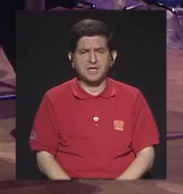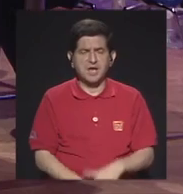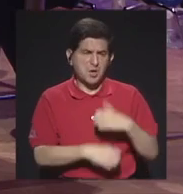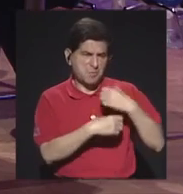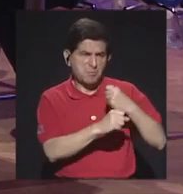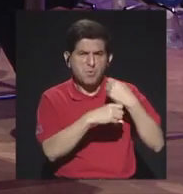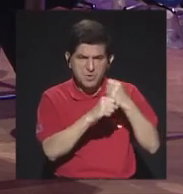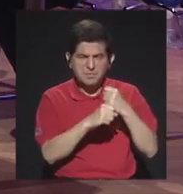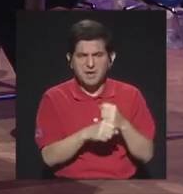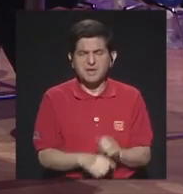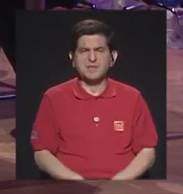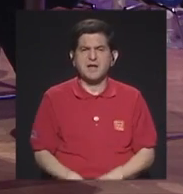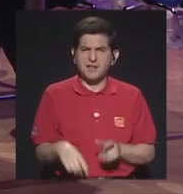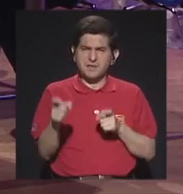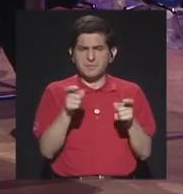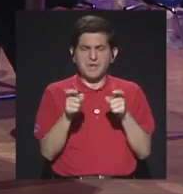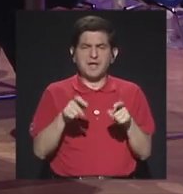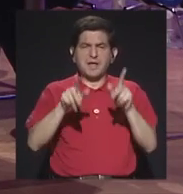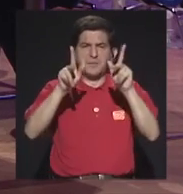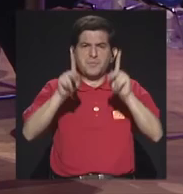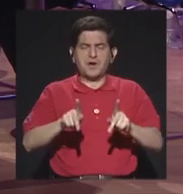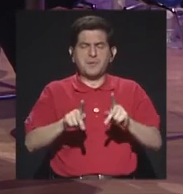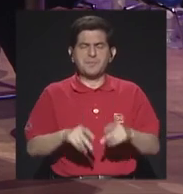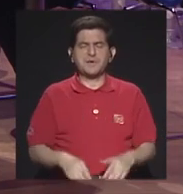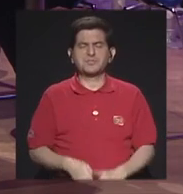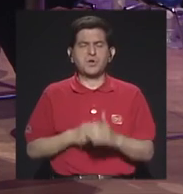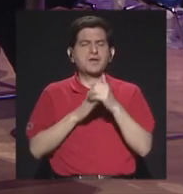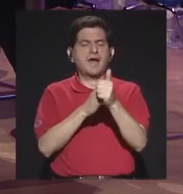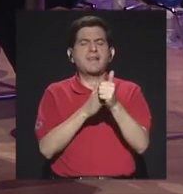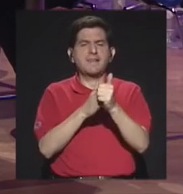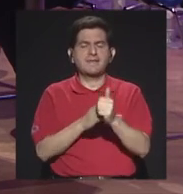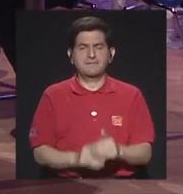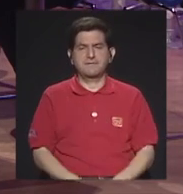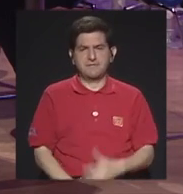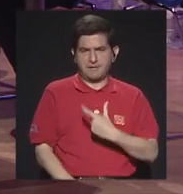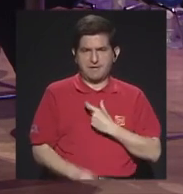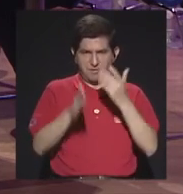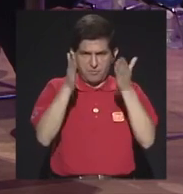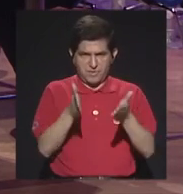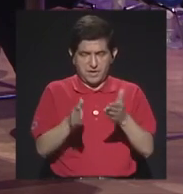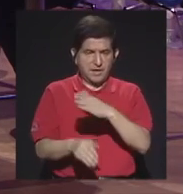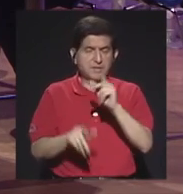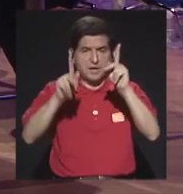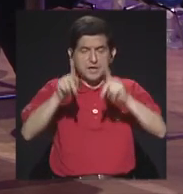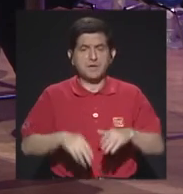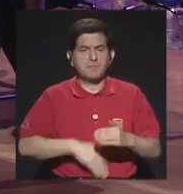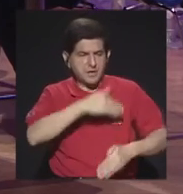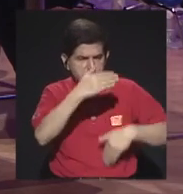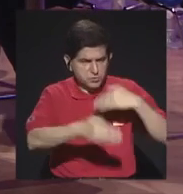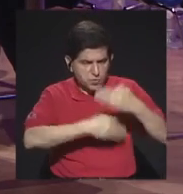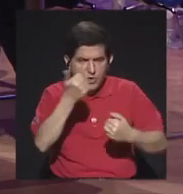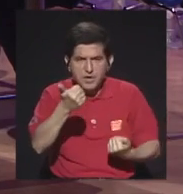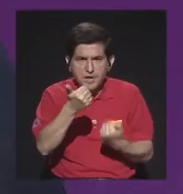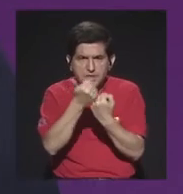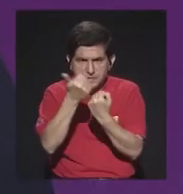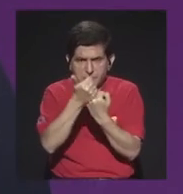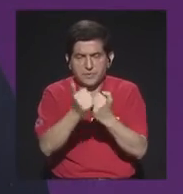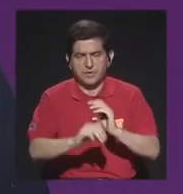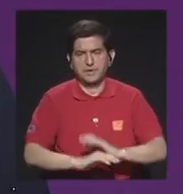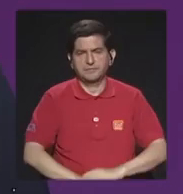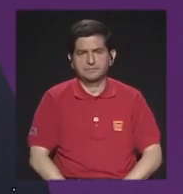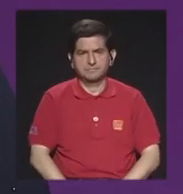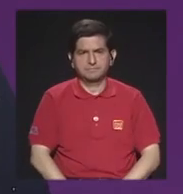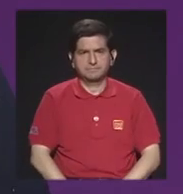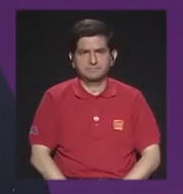¿verdad?, por quien quede ahí, ¿verdad?, en el gobierno, ¿verdad?, y quienes apoyaron en su proceso para llegar ahí.